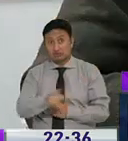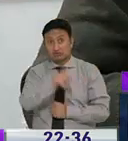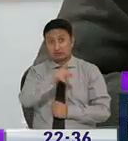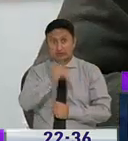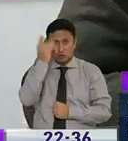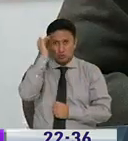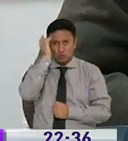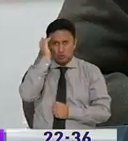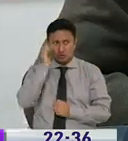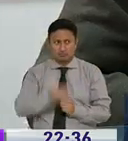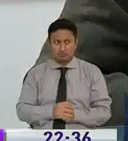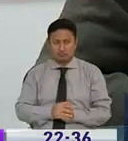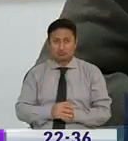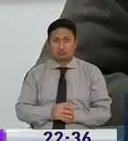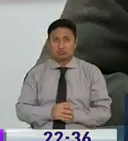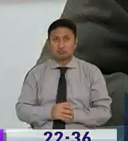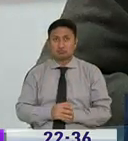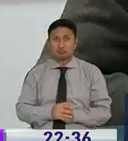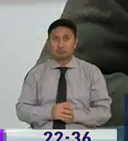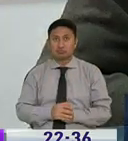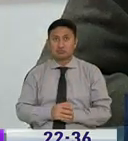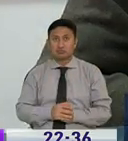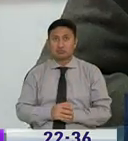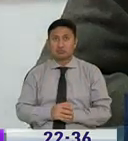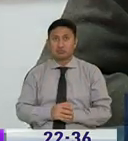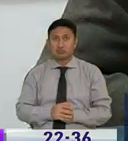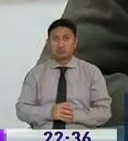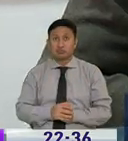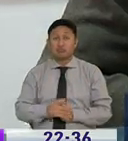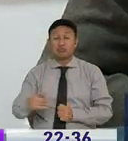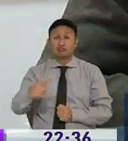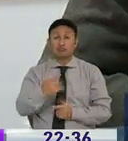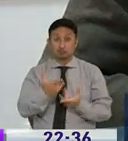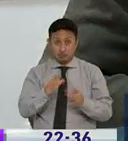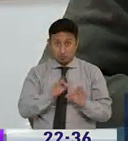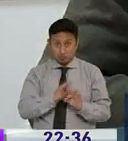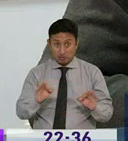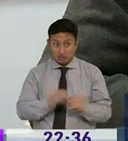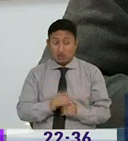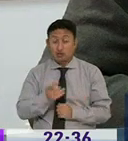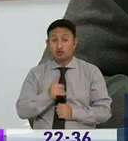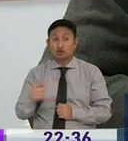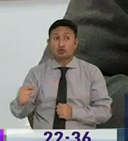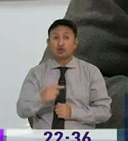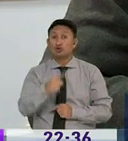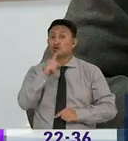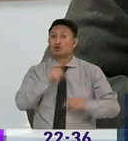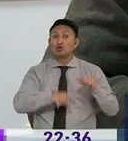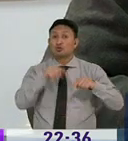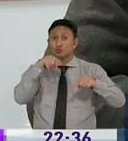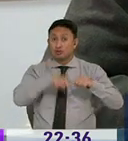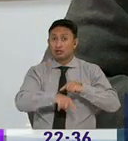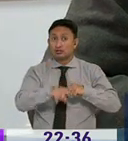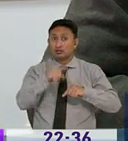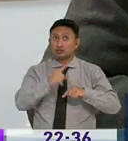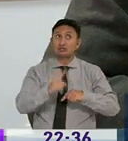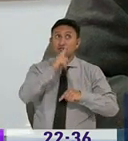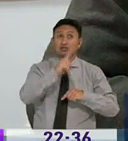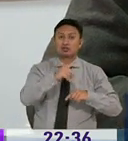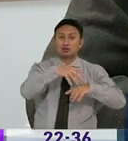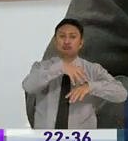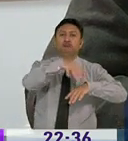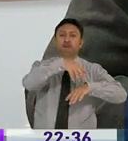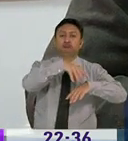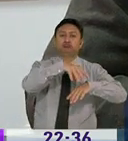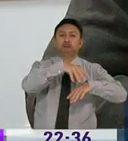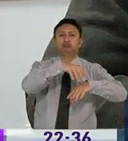es mayor el tiempo que tome la limpieza. El problema es la imposibilidad de entrar a hacer la limpieza, por lo que hay un flujo constante